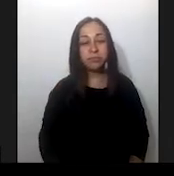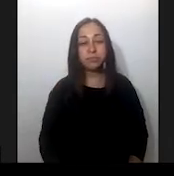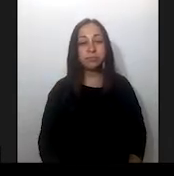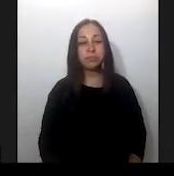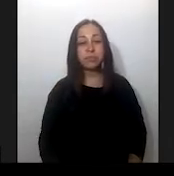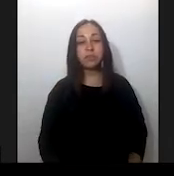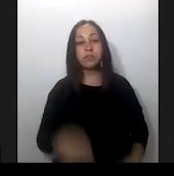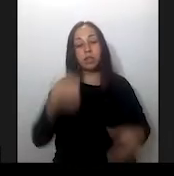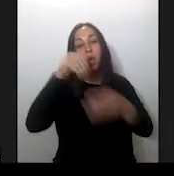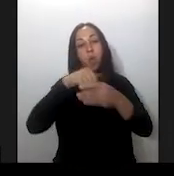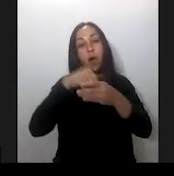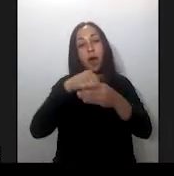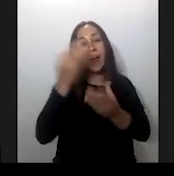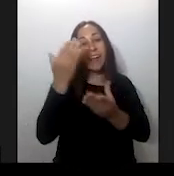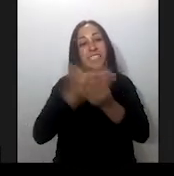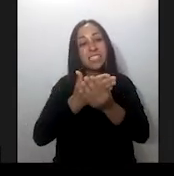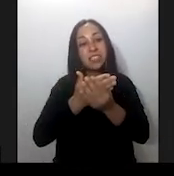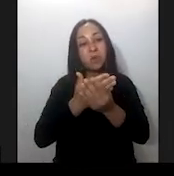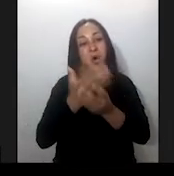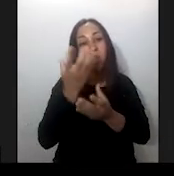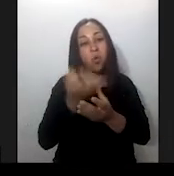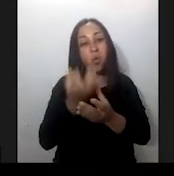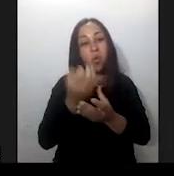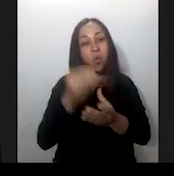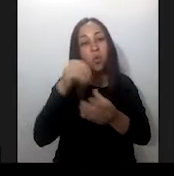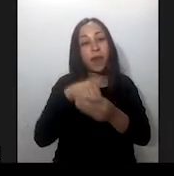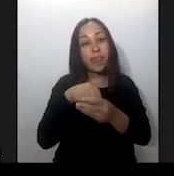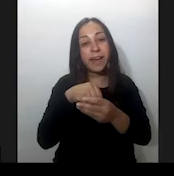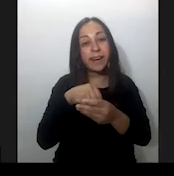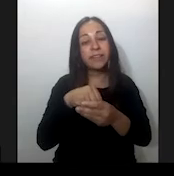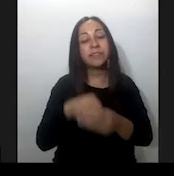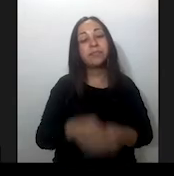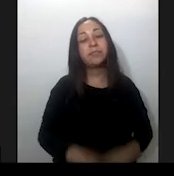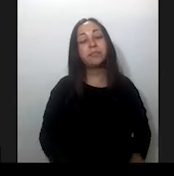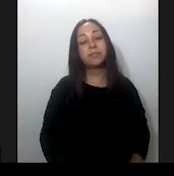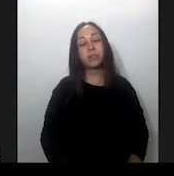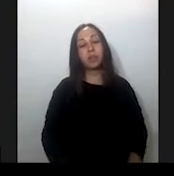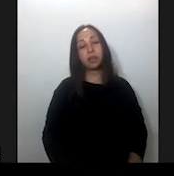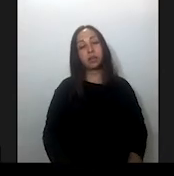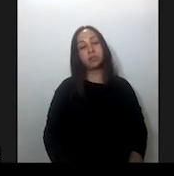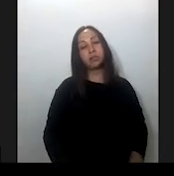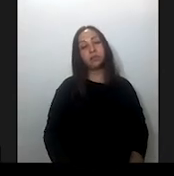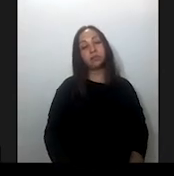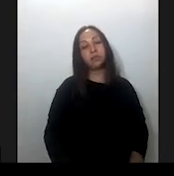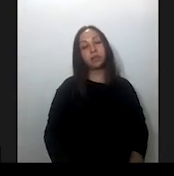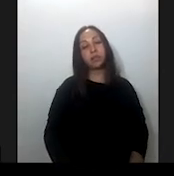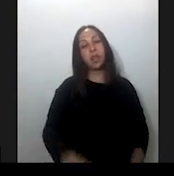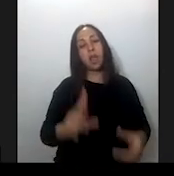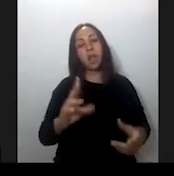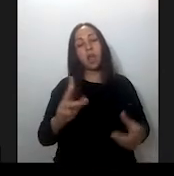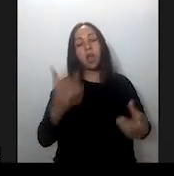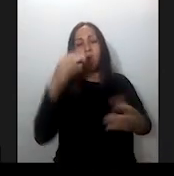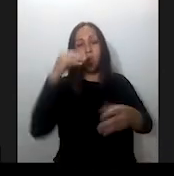Ahora lo que vamos a hacer es guardar nuestro archivo, ¿sí? Por las dudas, vamos a ir a archivo. Recuerden que también se puede configurar el